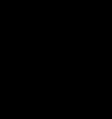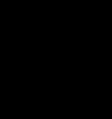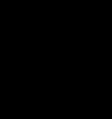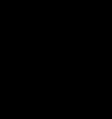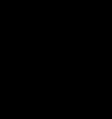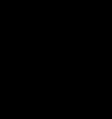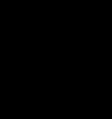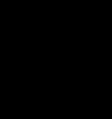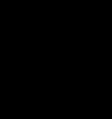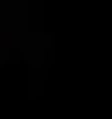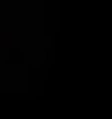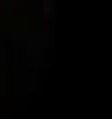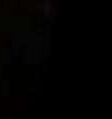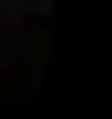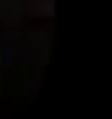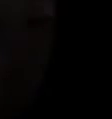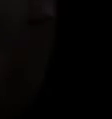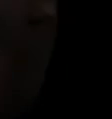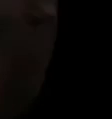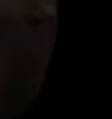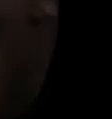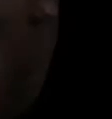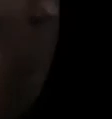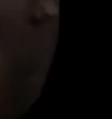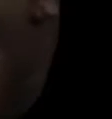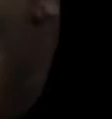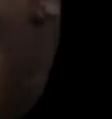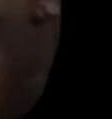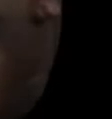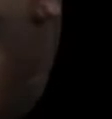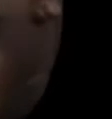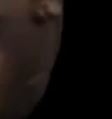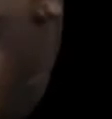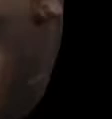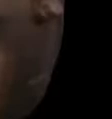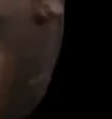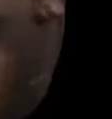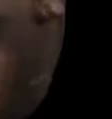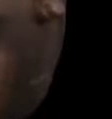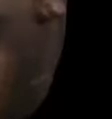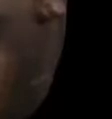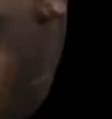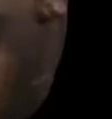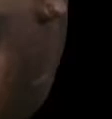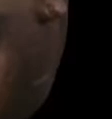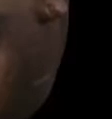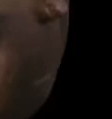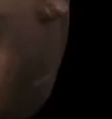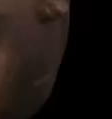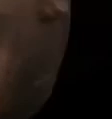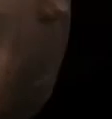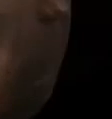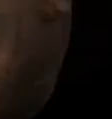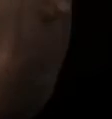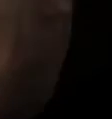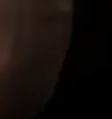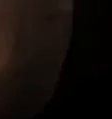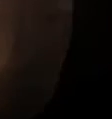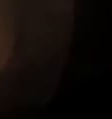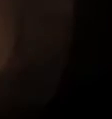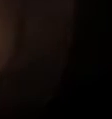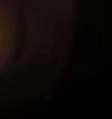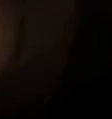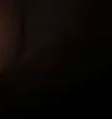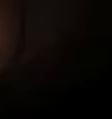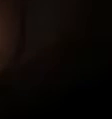representación de la divinidad felino. La mitad de la derecha es la de un ser humano, cuya boca es